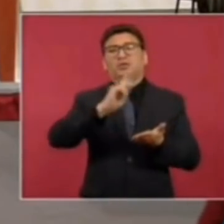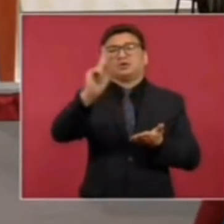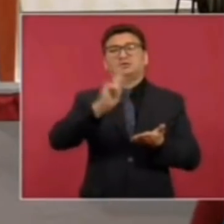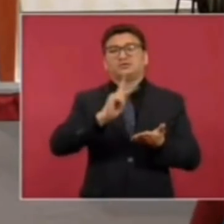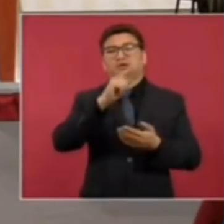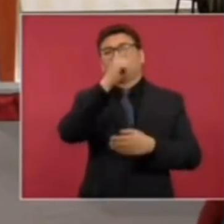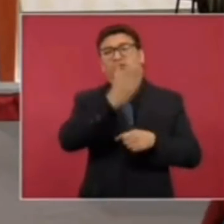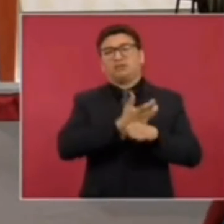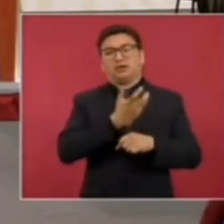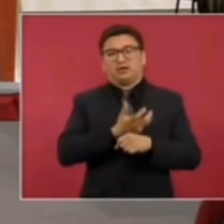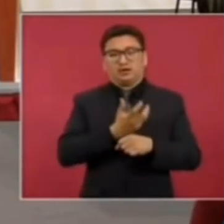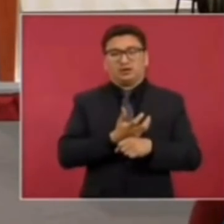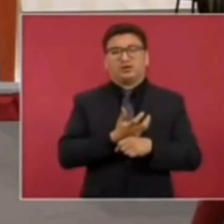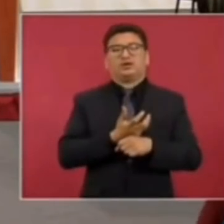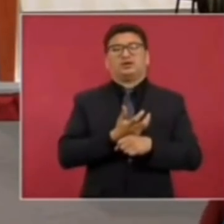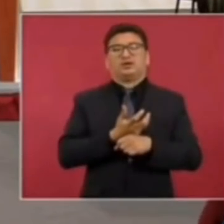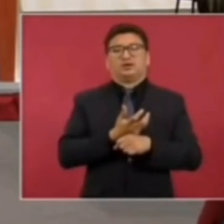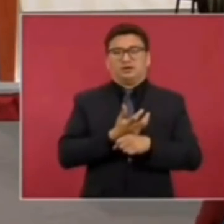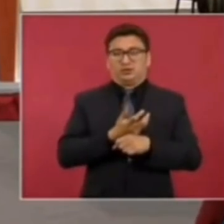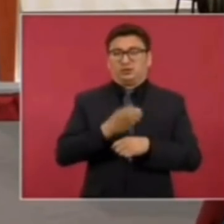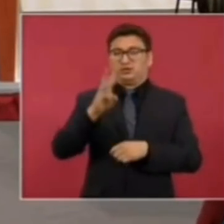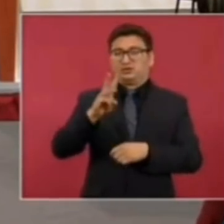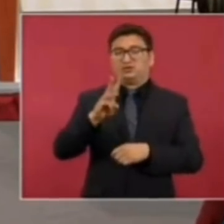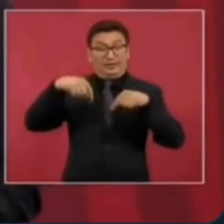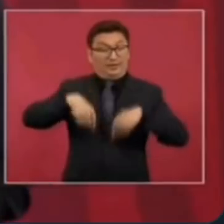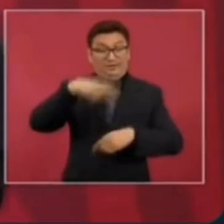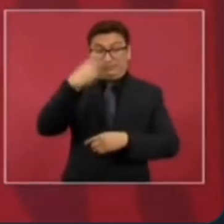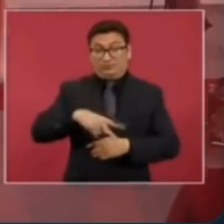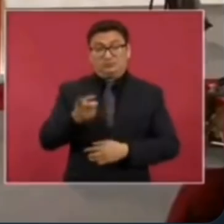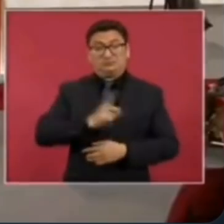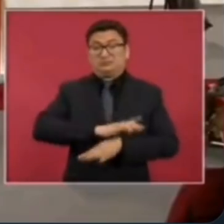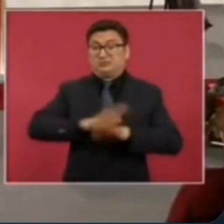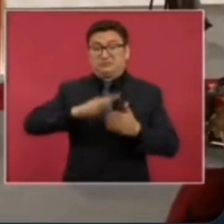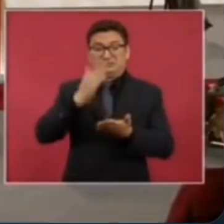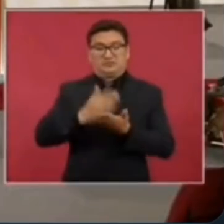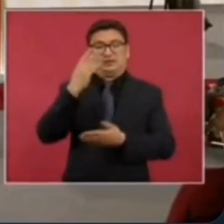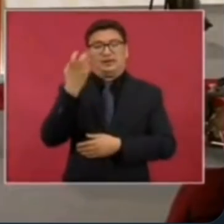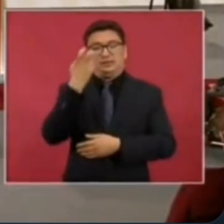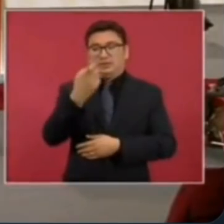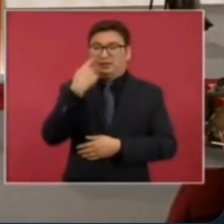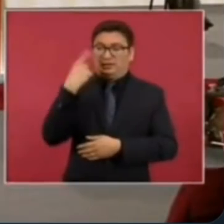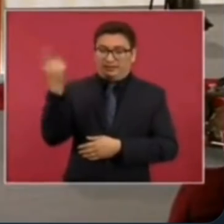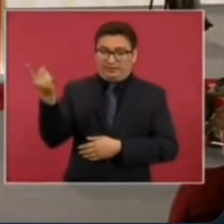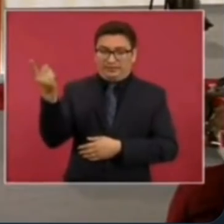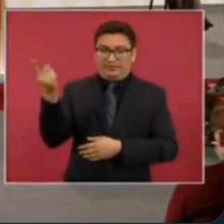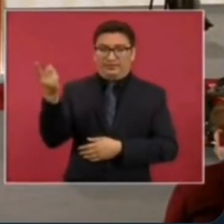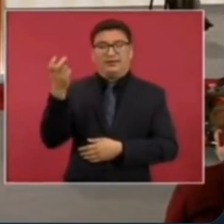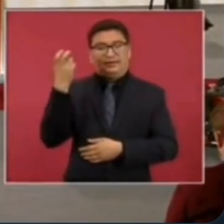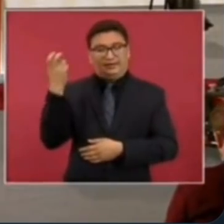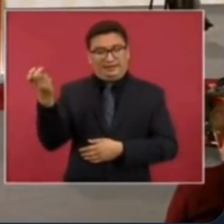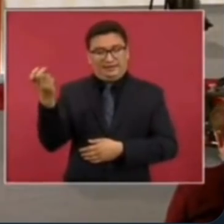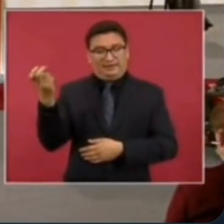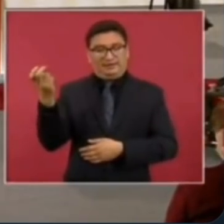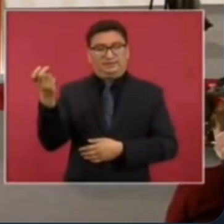Estados Unidos, el Washington Post, pero miren, esto es lo que tenemos